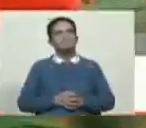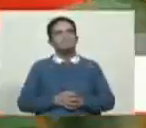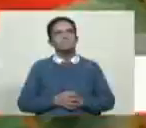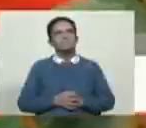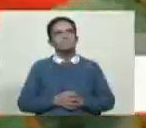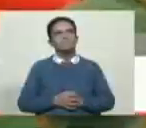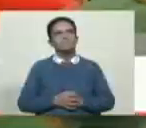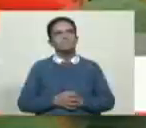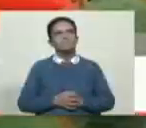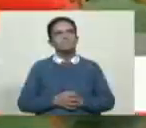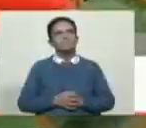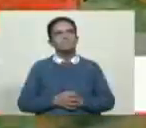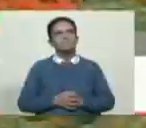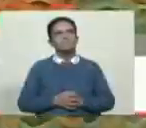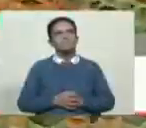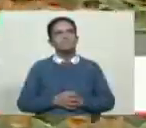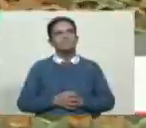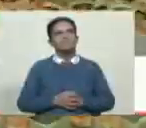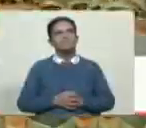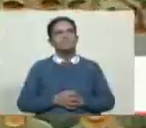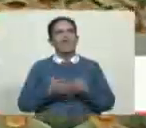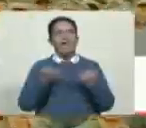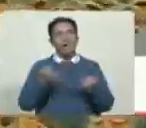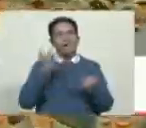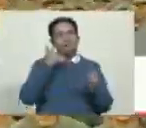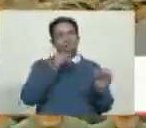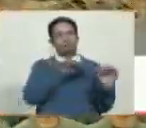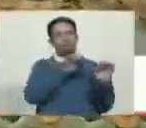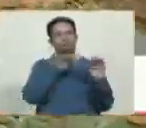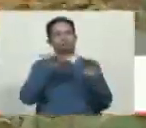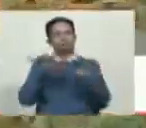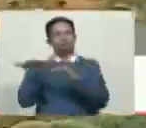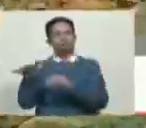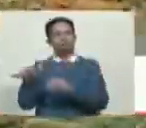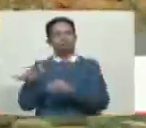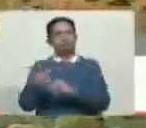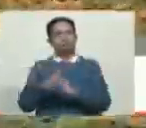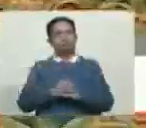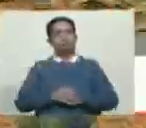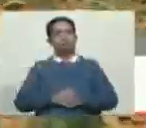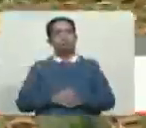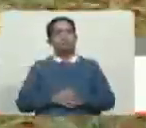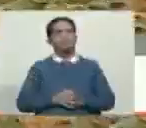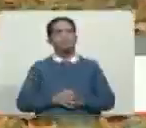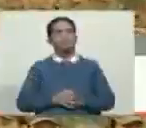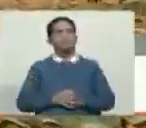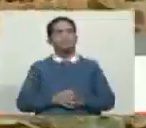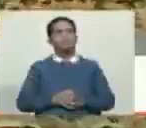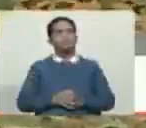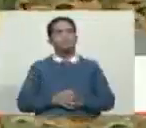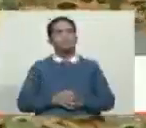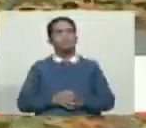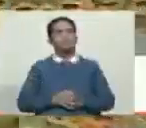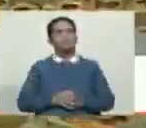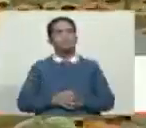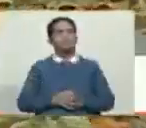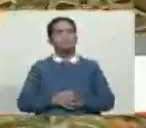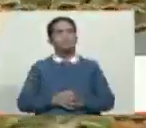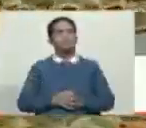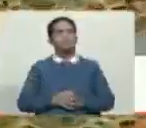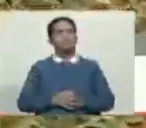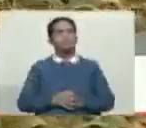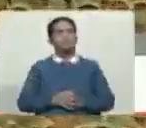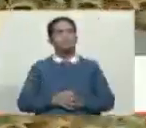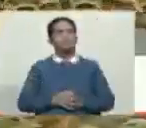al polígono de tiro El Libertador. Agacharse. Allí, la imagen simbólica del recorrido que realizan